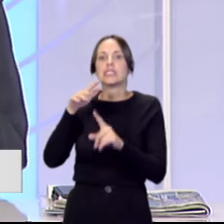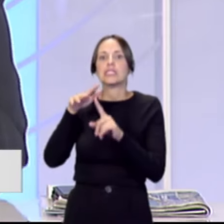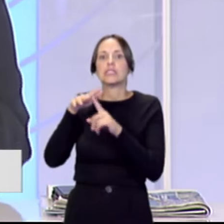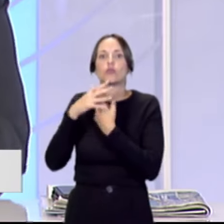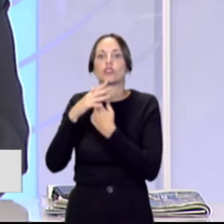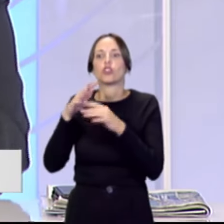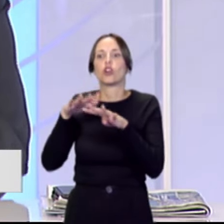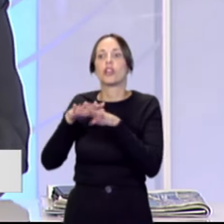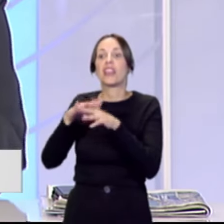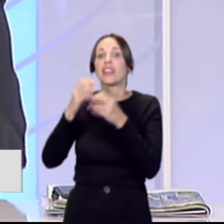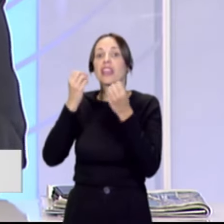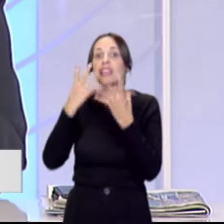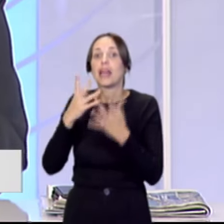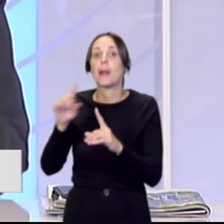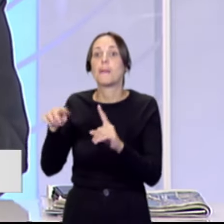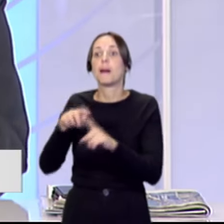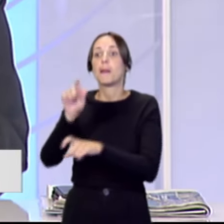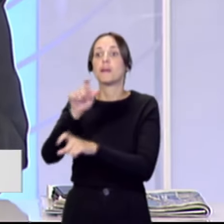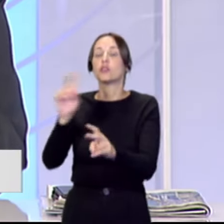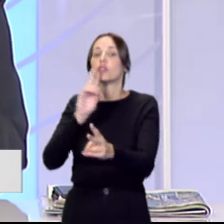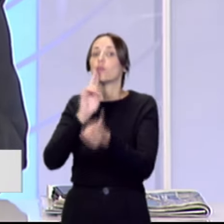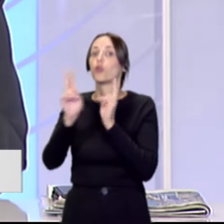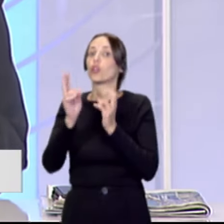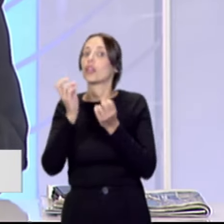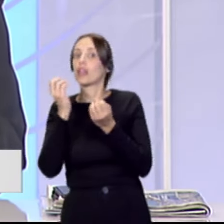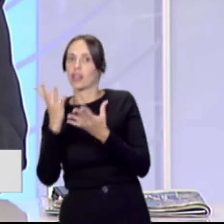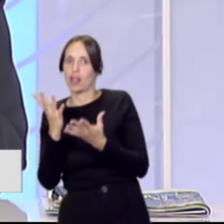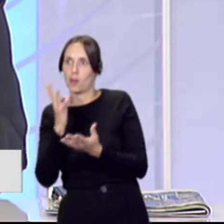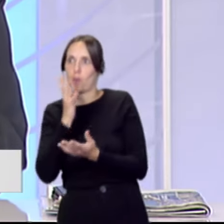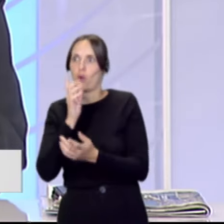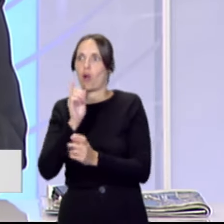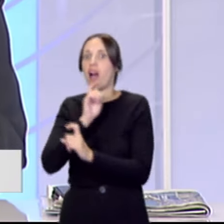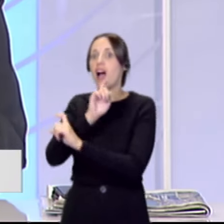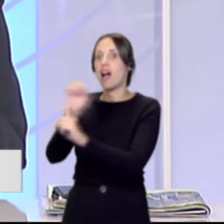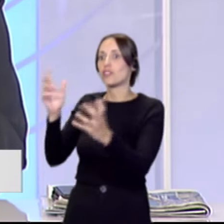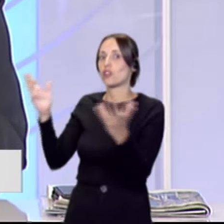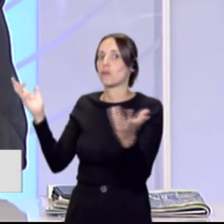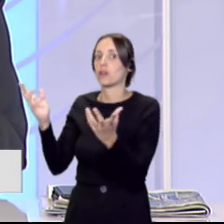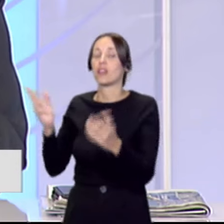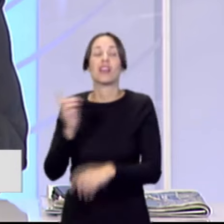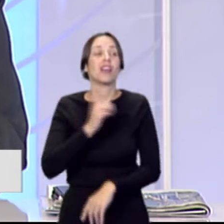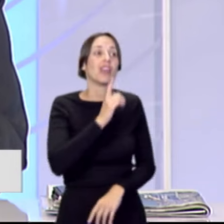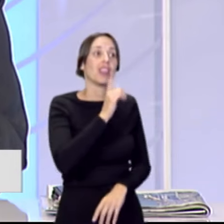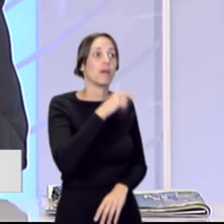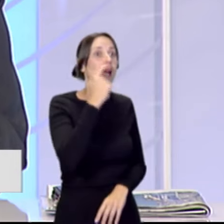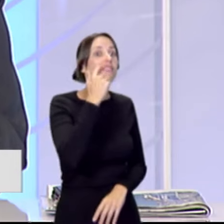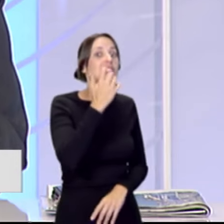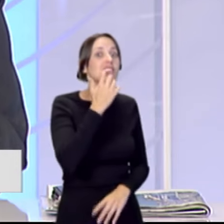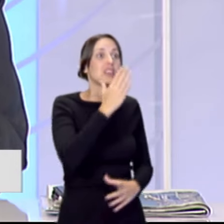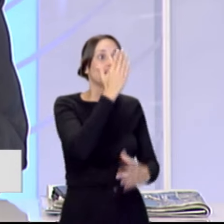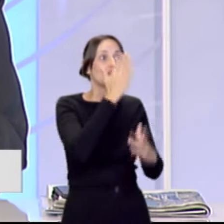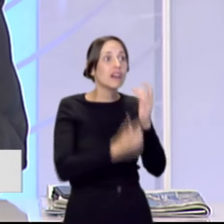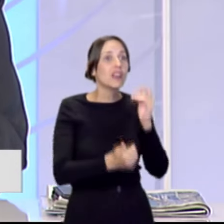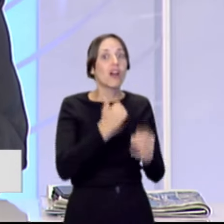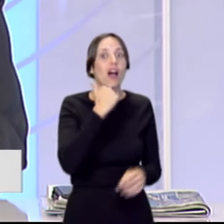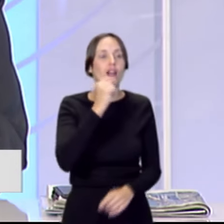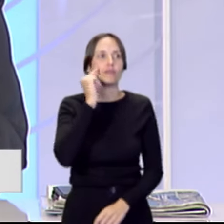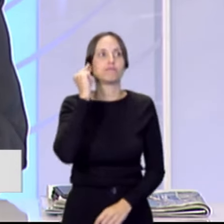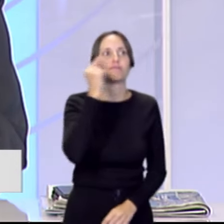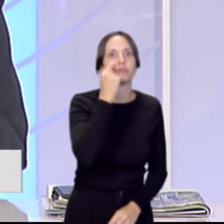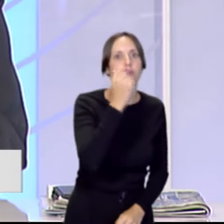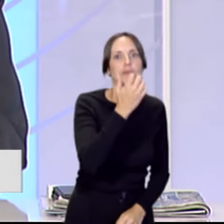gente ante el y sobre la todo detectar emergencia, ¿no? Dónde están los fallos que hayan podido tener, sobre todo de